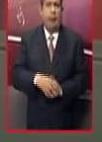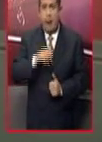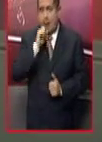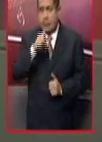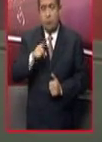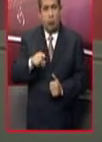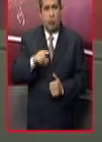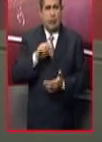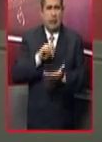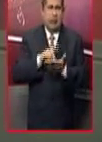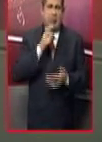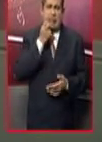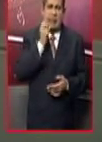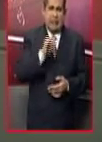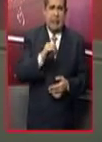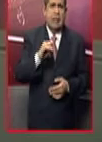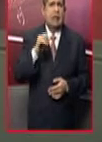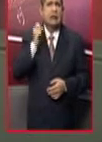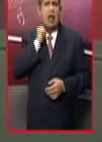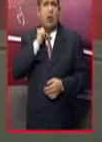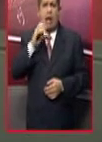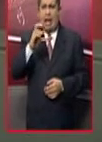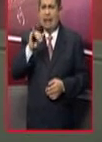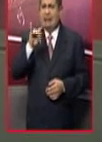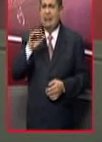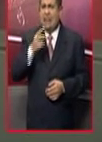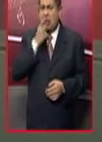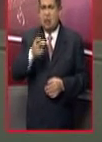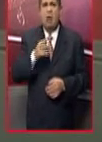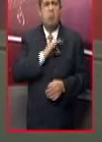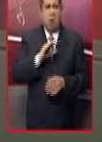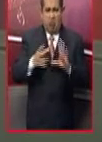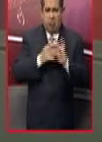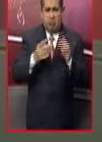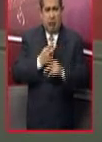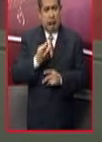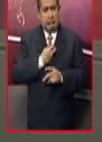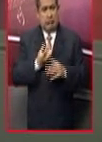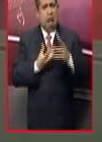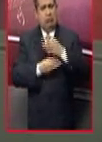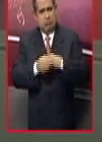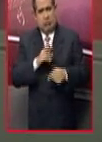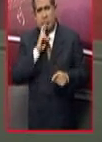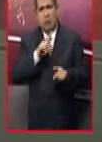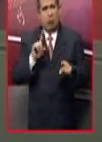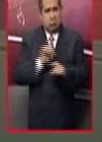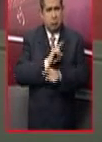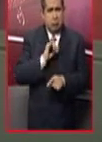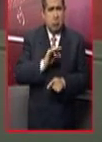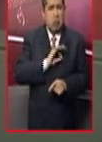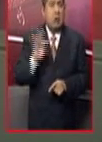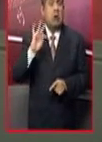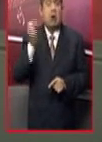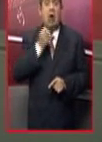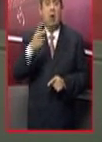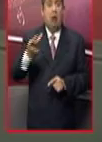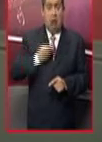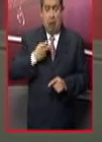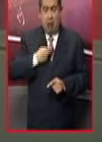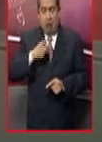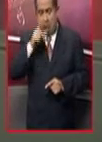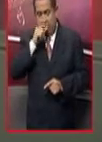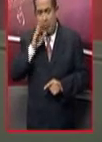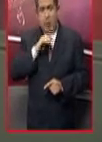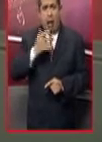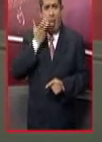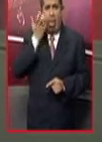la senadora Cristina Díaz Salazar ahondó sobre el proceso para ejercer el derecho de réplica que tendrá aquel ciudadano que considere que alguna información inexacta que haya